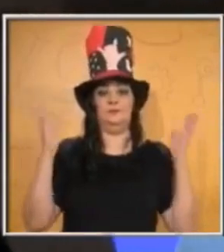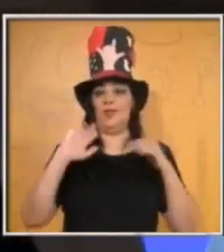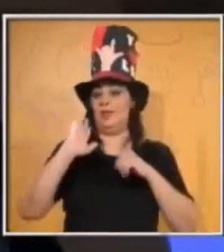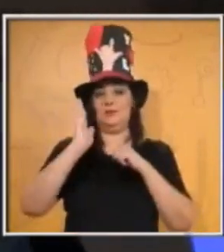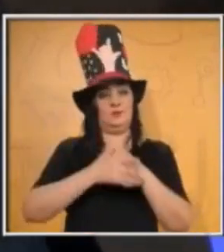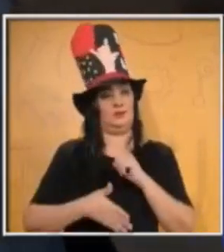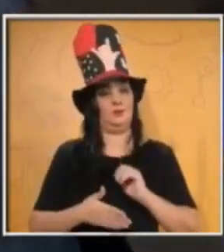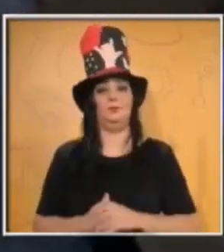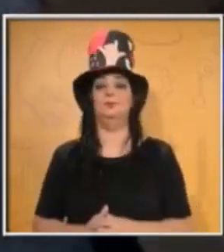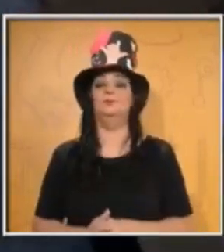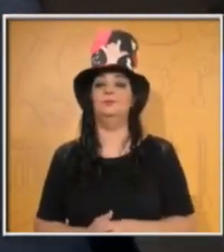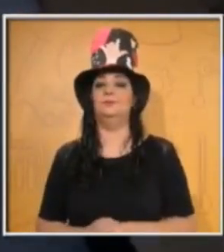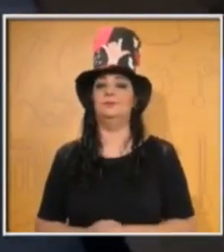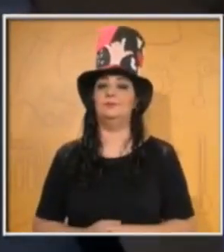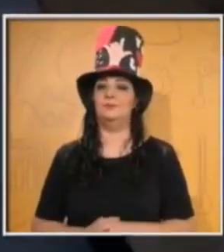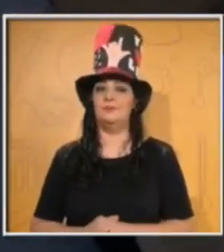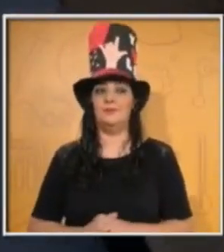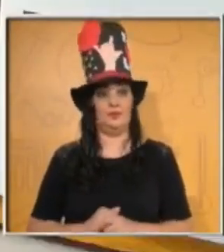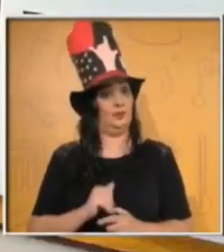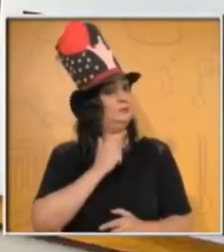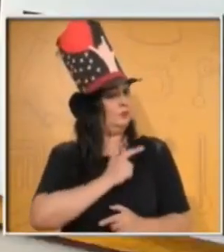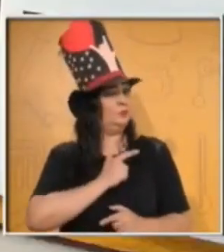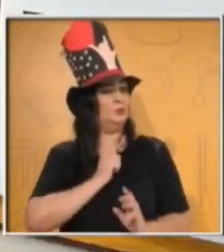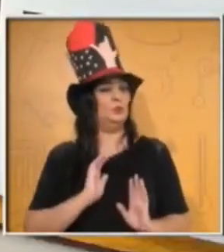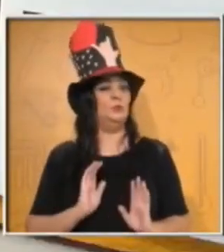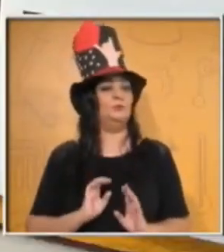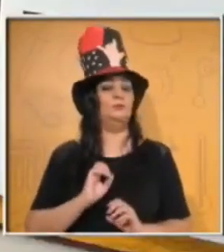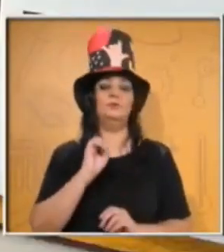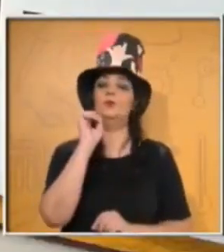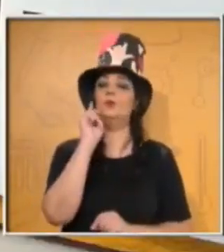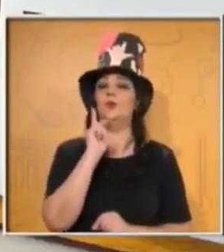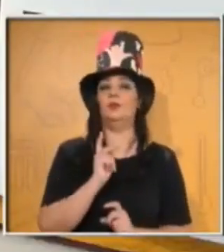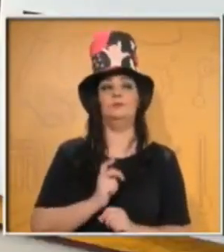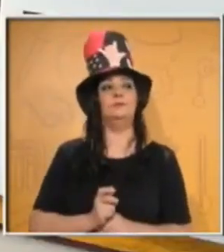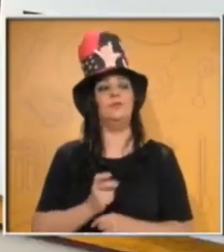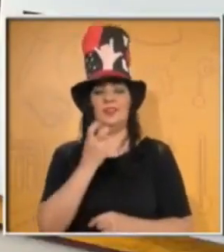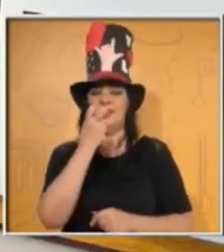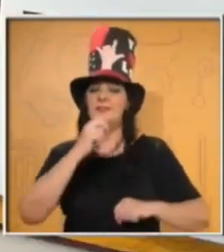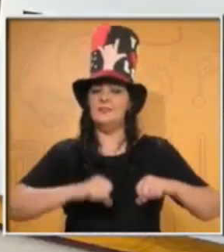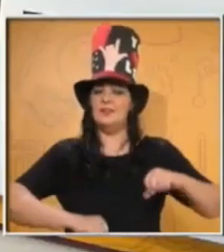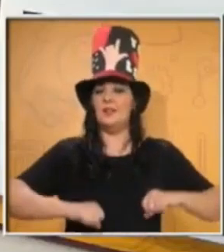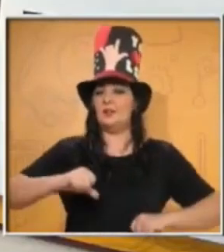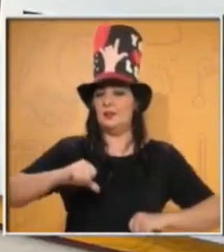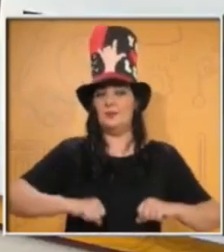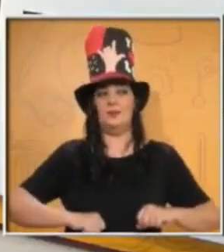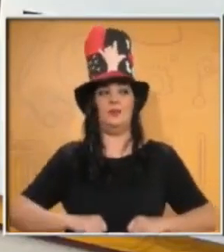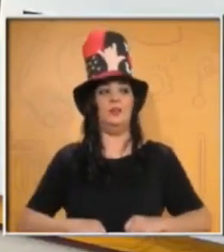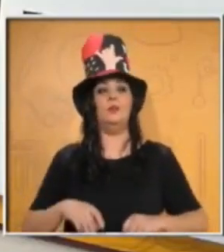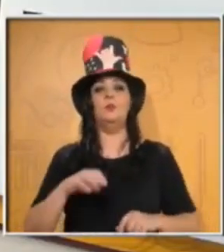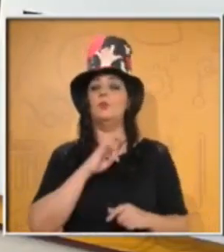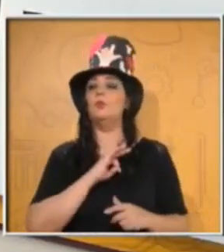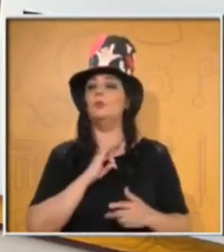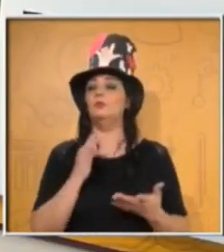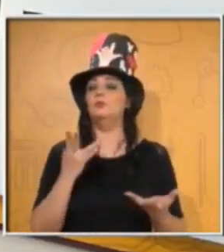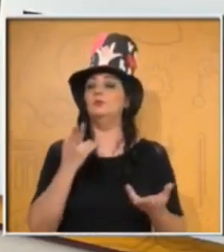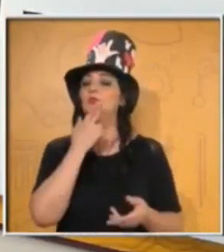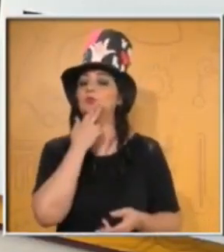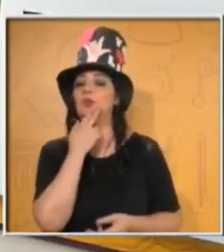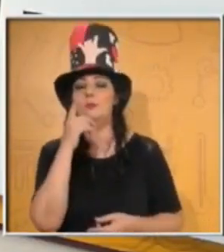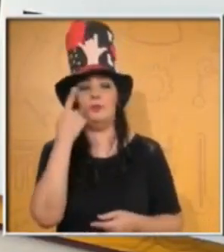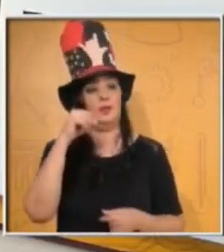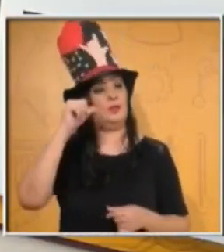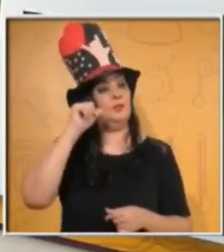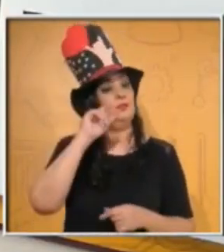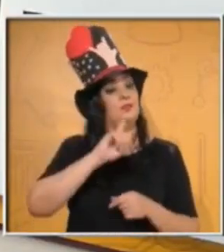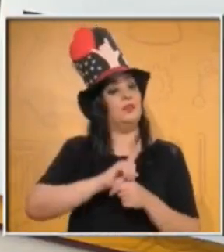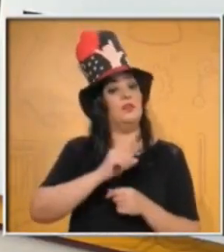terminamos. ¿Sí? ¿Les gustó? Bueno, esta actividad, esta secuencia la vamos a utilizar para el Día del